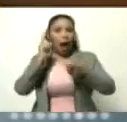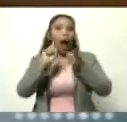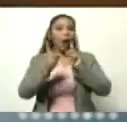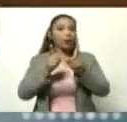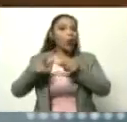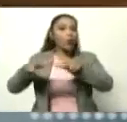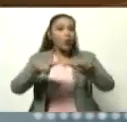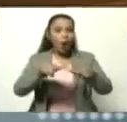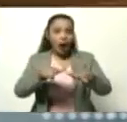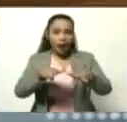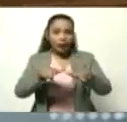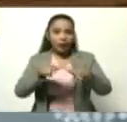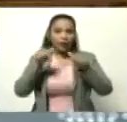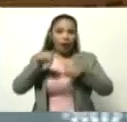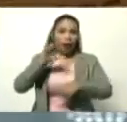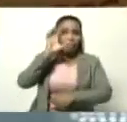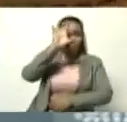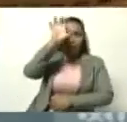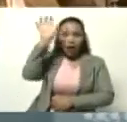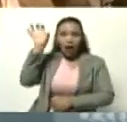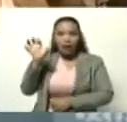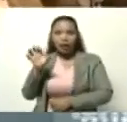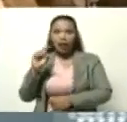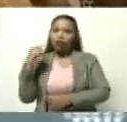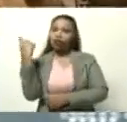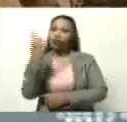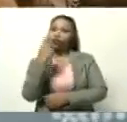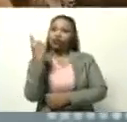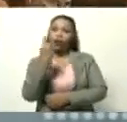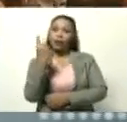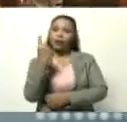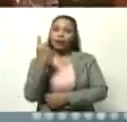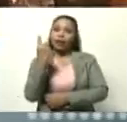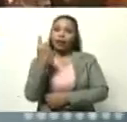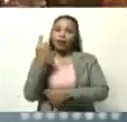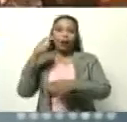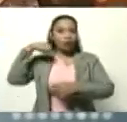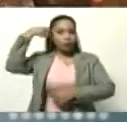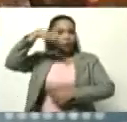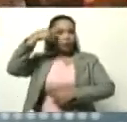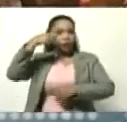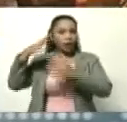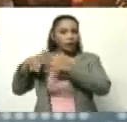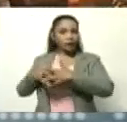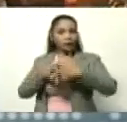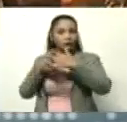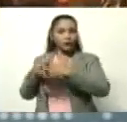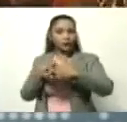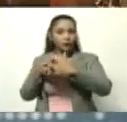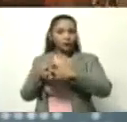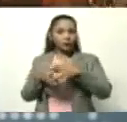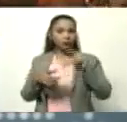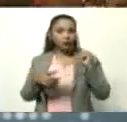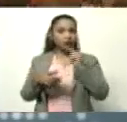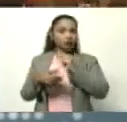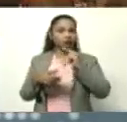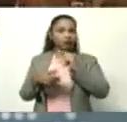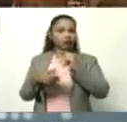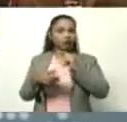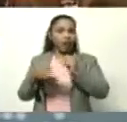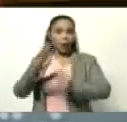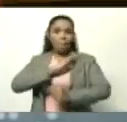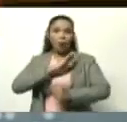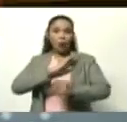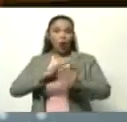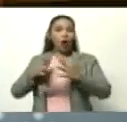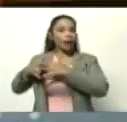geográficas en algunos países solamente de cines norteamericanos o audiovisuales estadounidenses en los propios estados